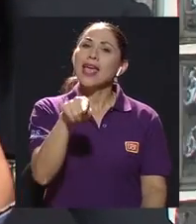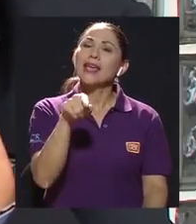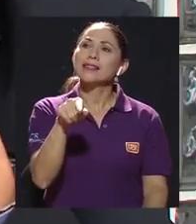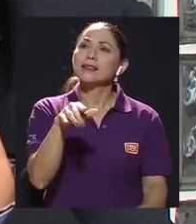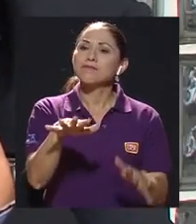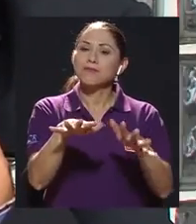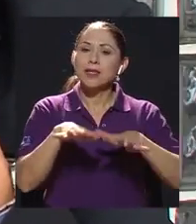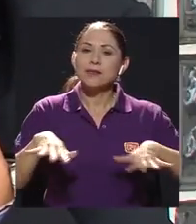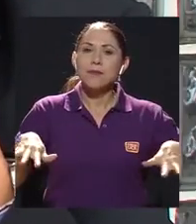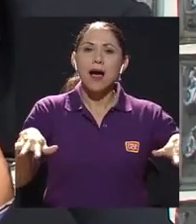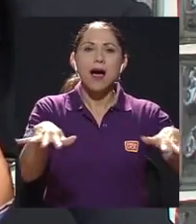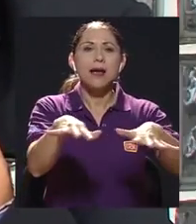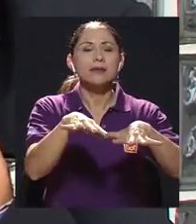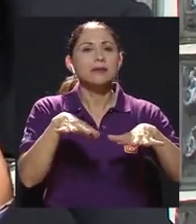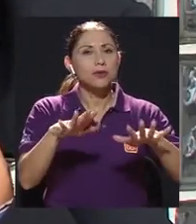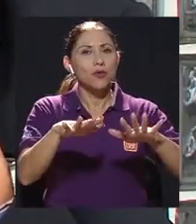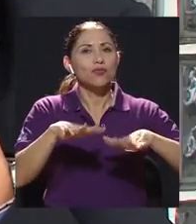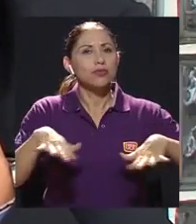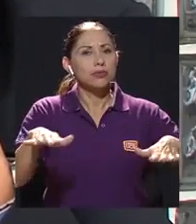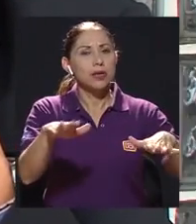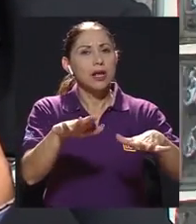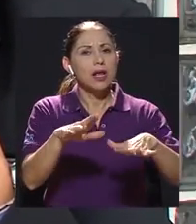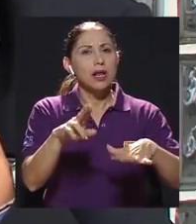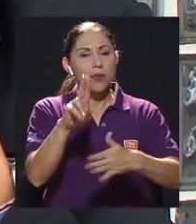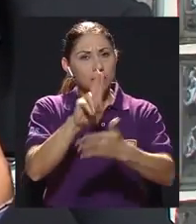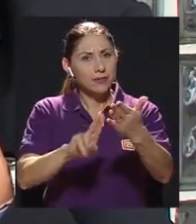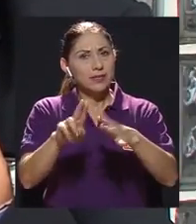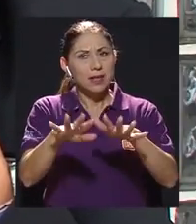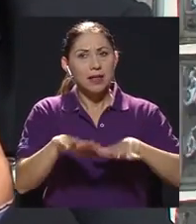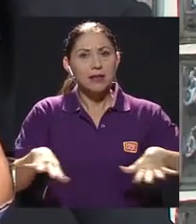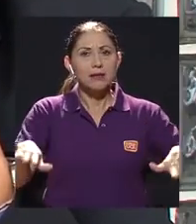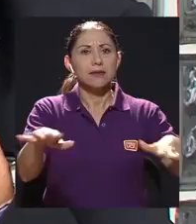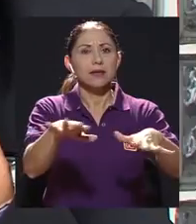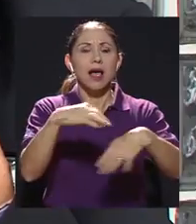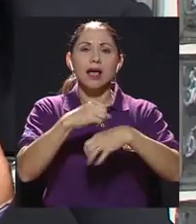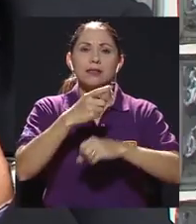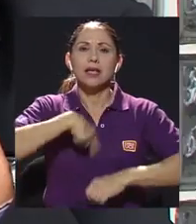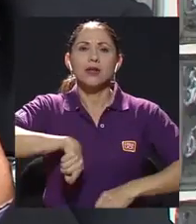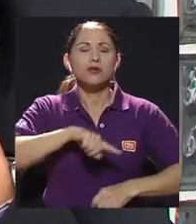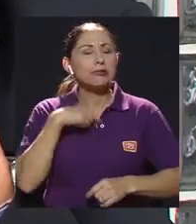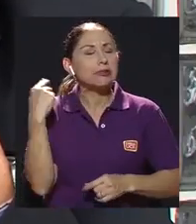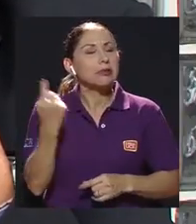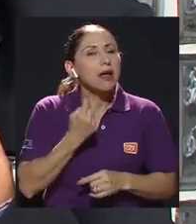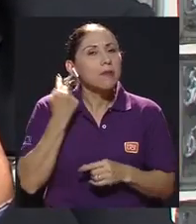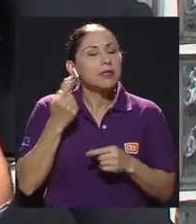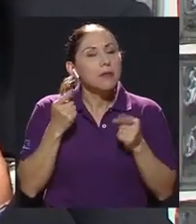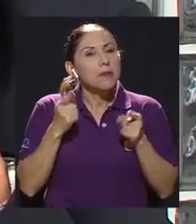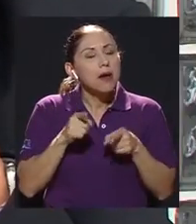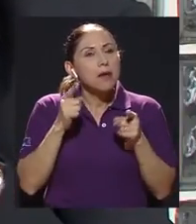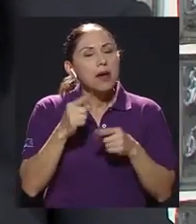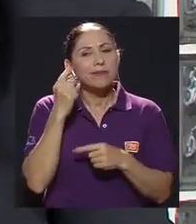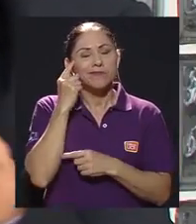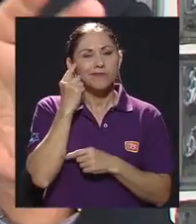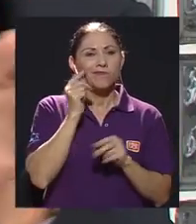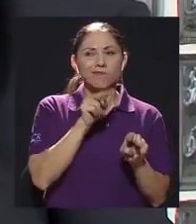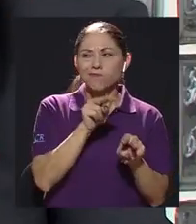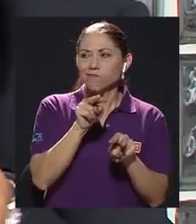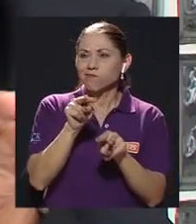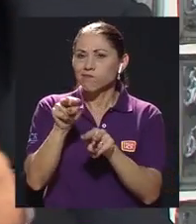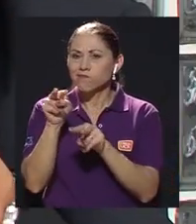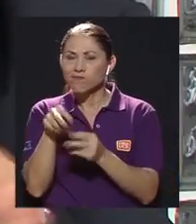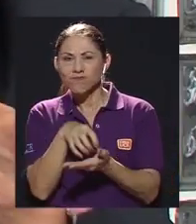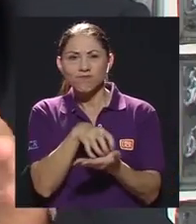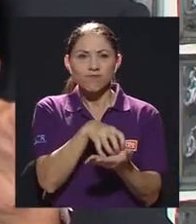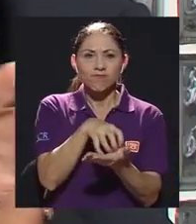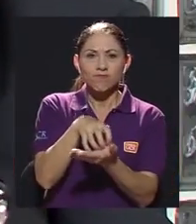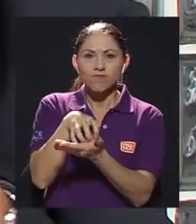naturaleza, es un espacio que nos coloca en un cuestionamiento constante de las diversas situaciones